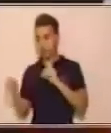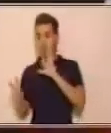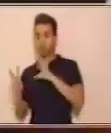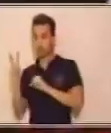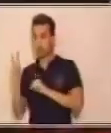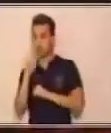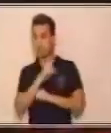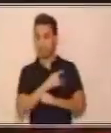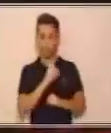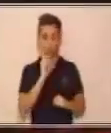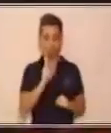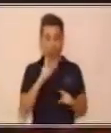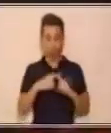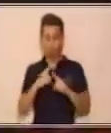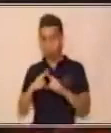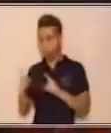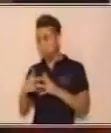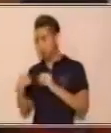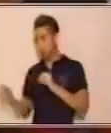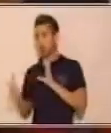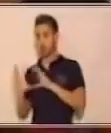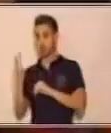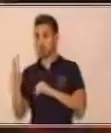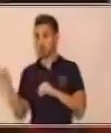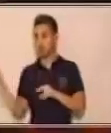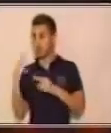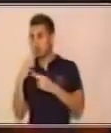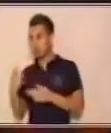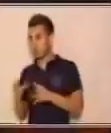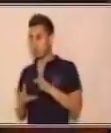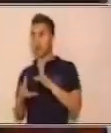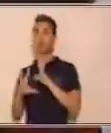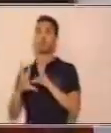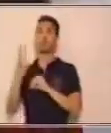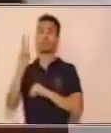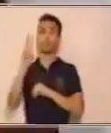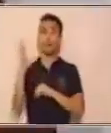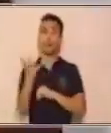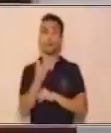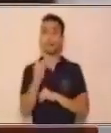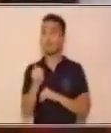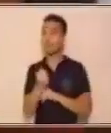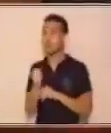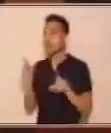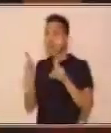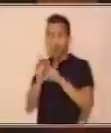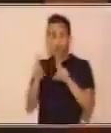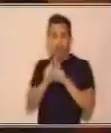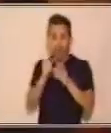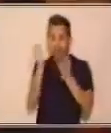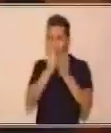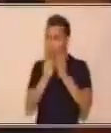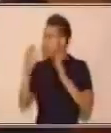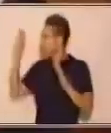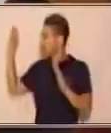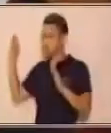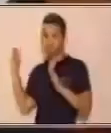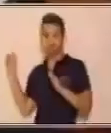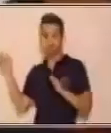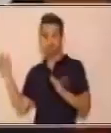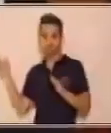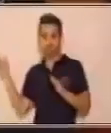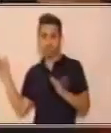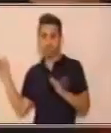por 1, 1. Y 12 dividido 1 es 12. ¿Ves? Nos está dando el mismo resultado que